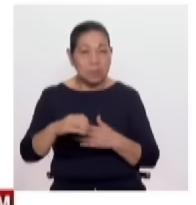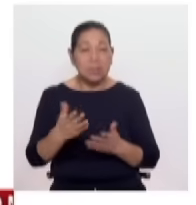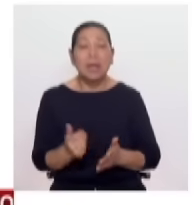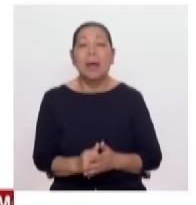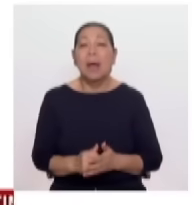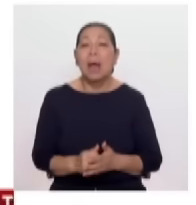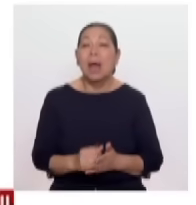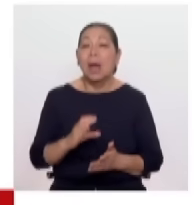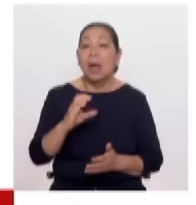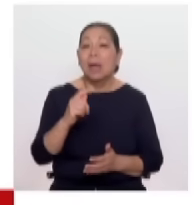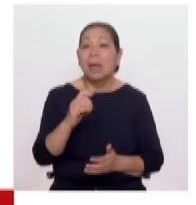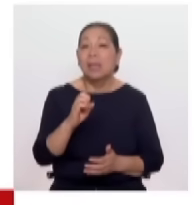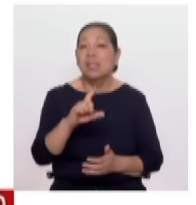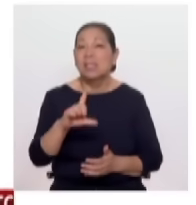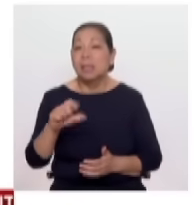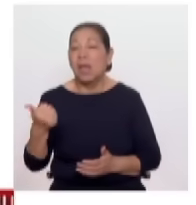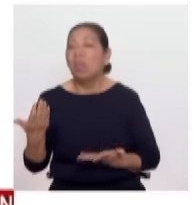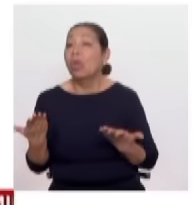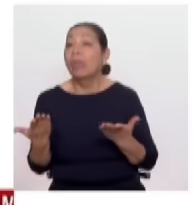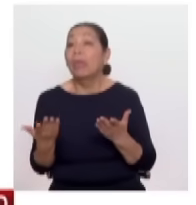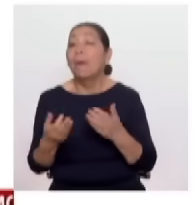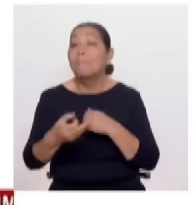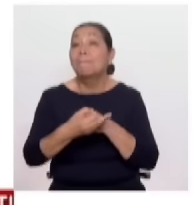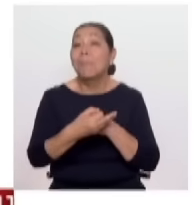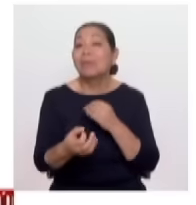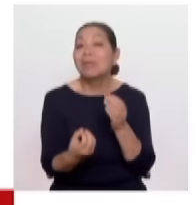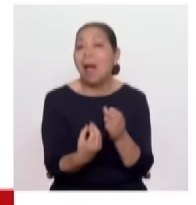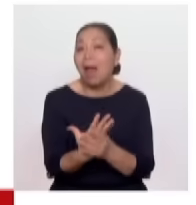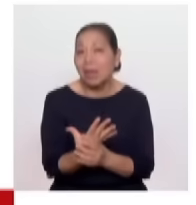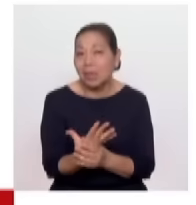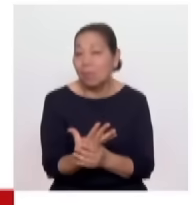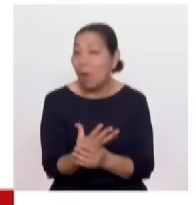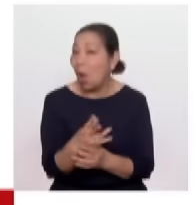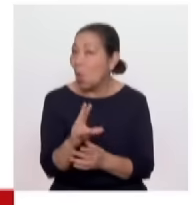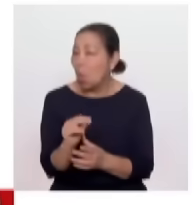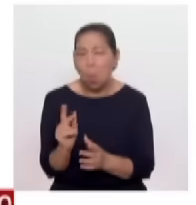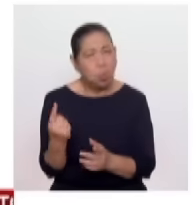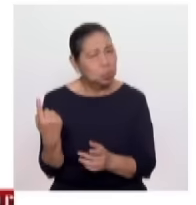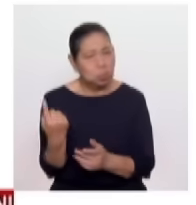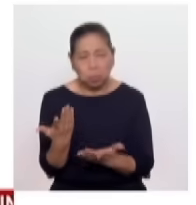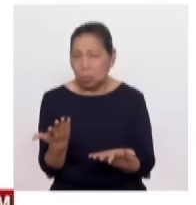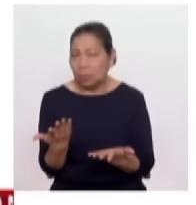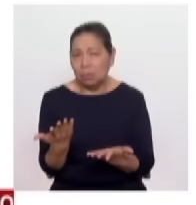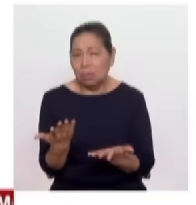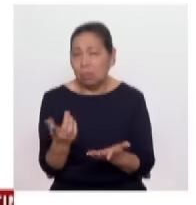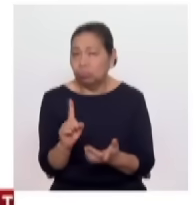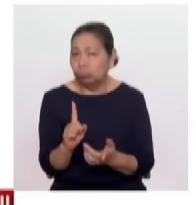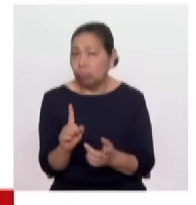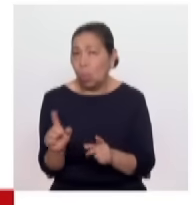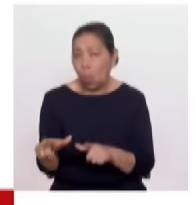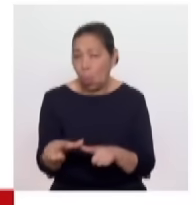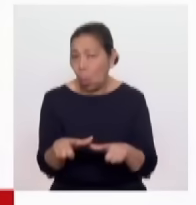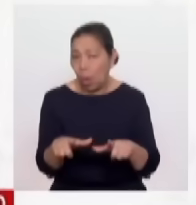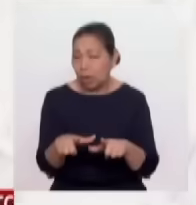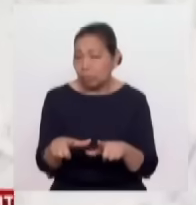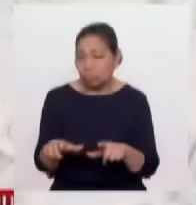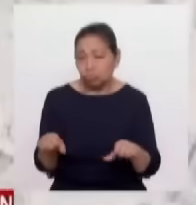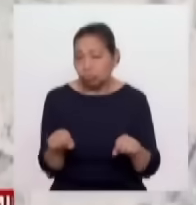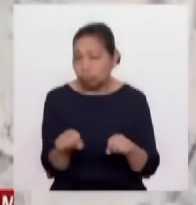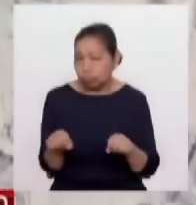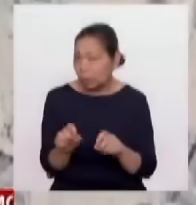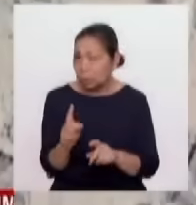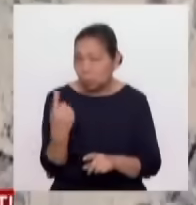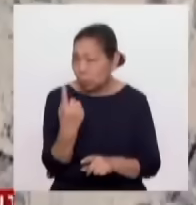Aplao, Castilla, Arequipa. Y según nos informan, no solo se habría sentido en esta zona sur